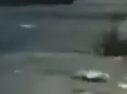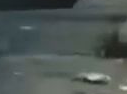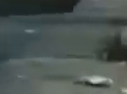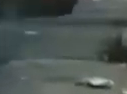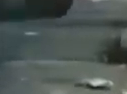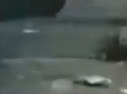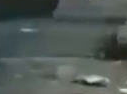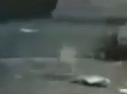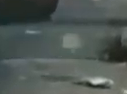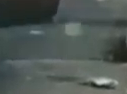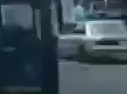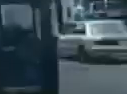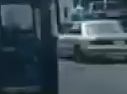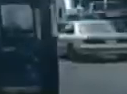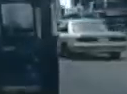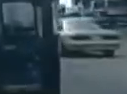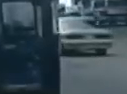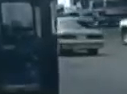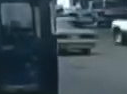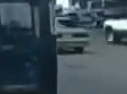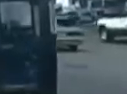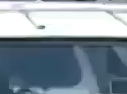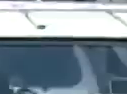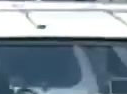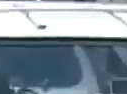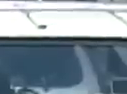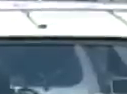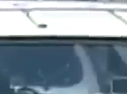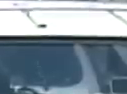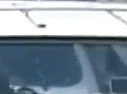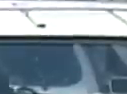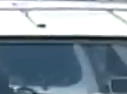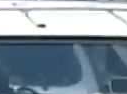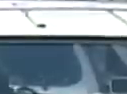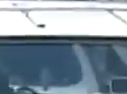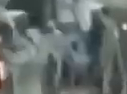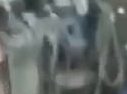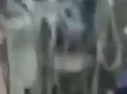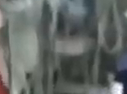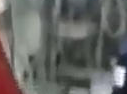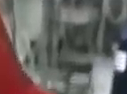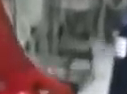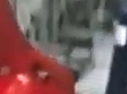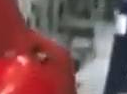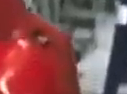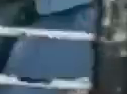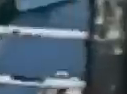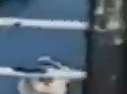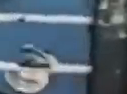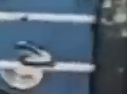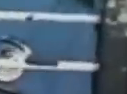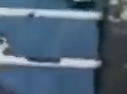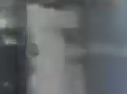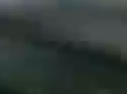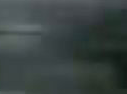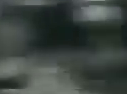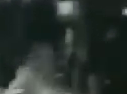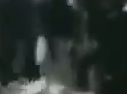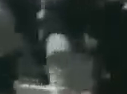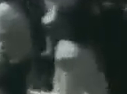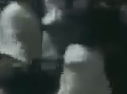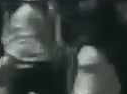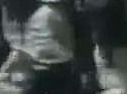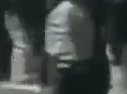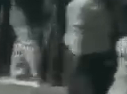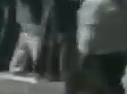atentaron contra la tranquilidad de los venezolanos, ha sido un acto criminal. señal de traición a la patria,